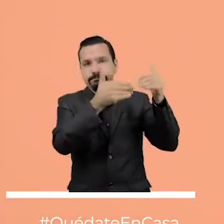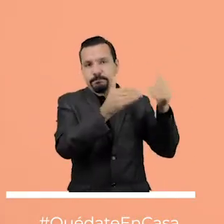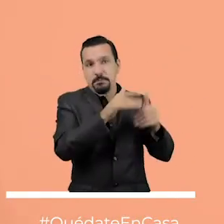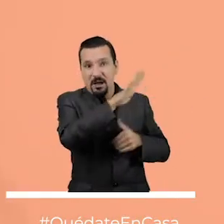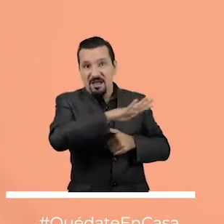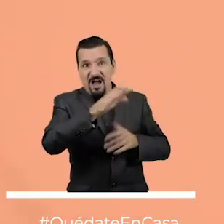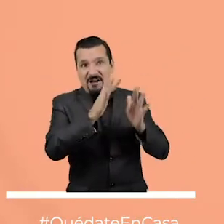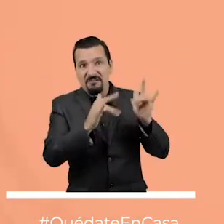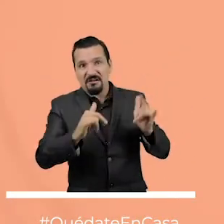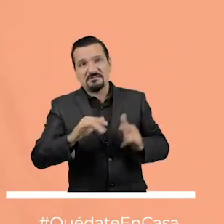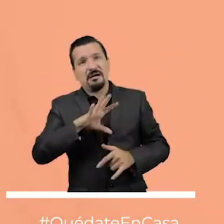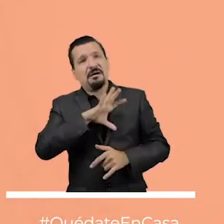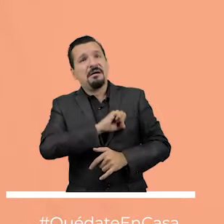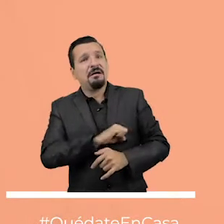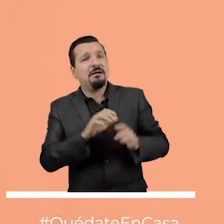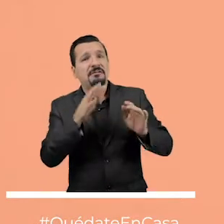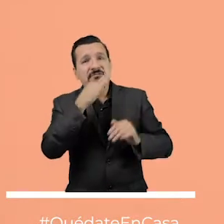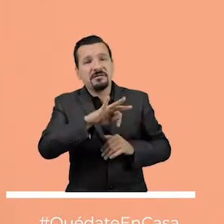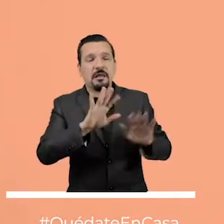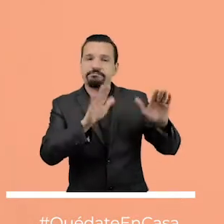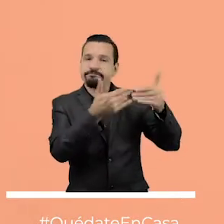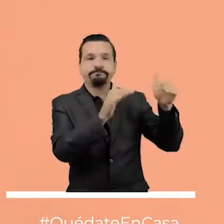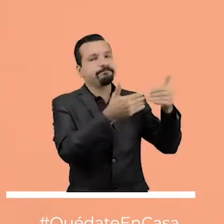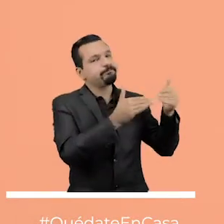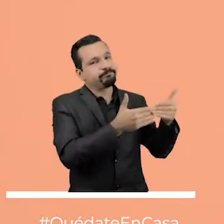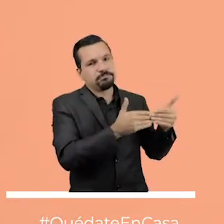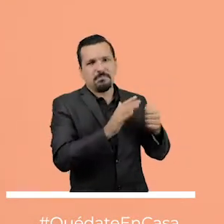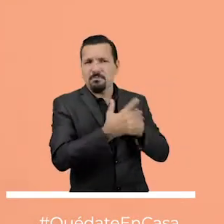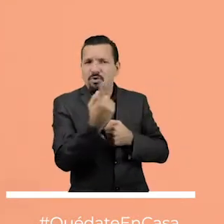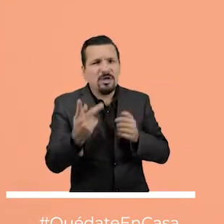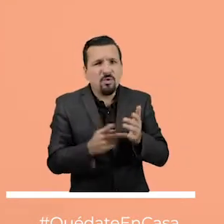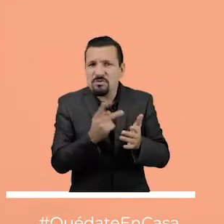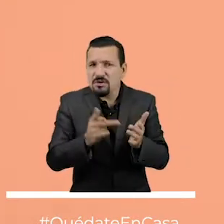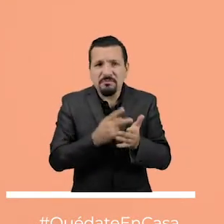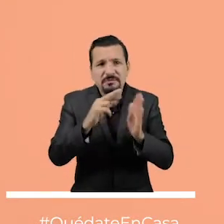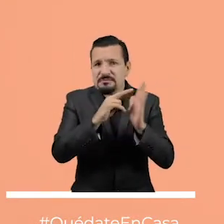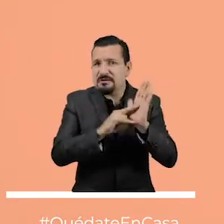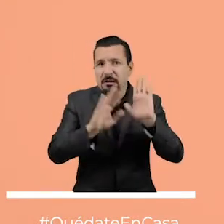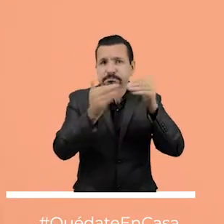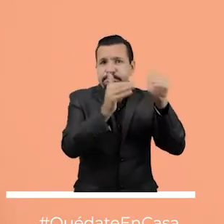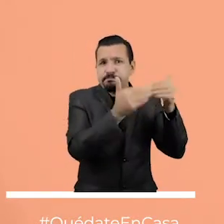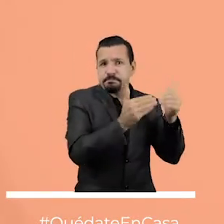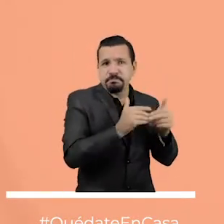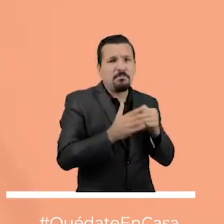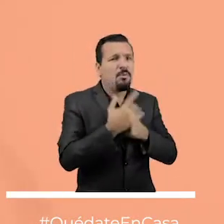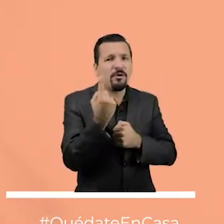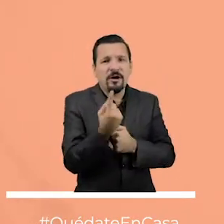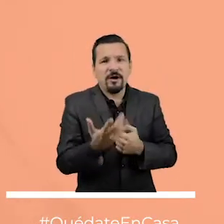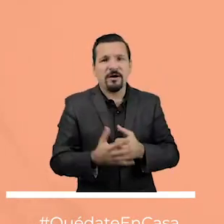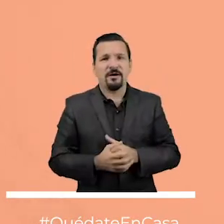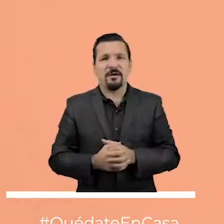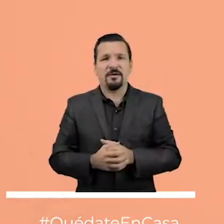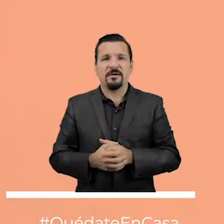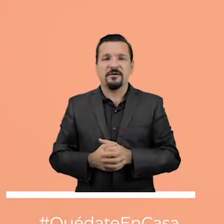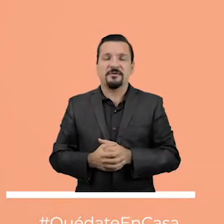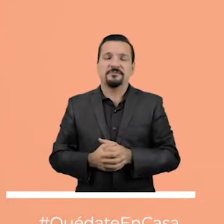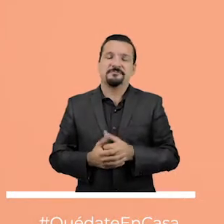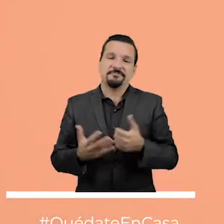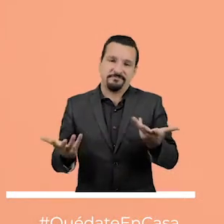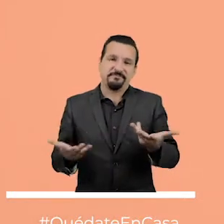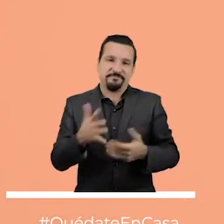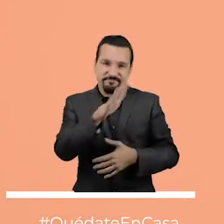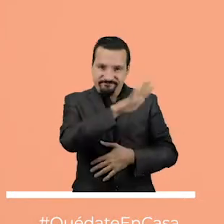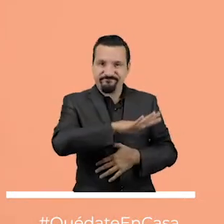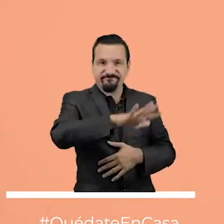aunque con detección oportuna, son tratables. Siguen robándonos vidas cada año